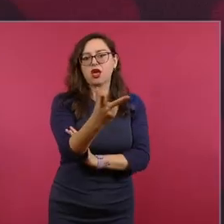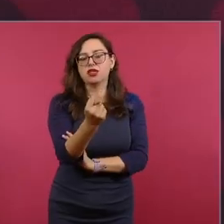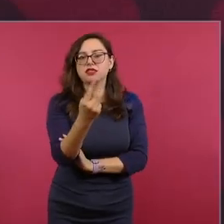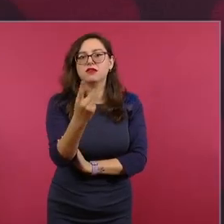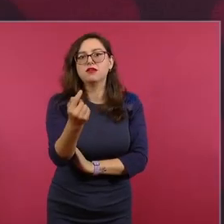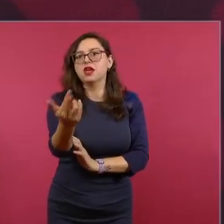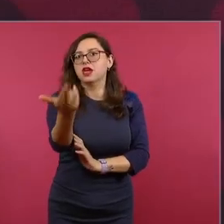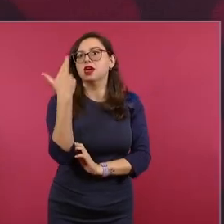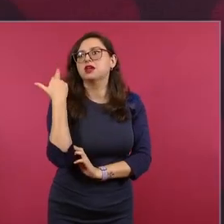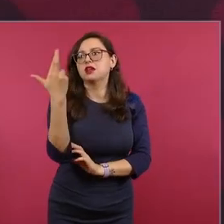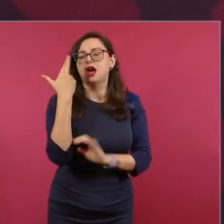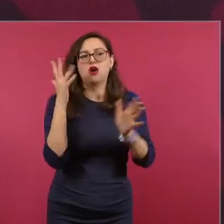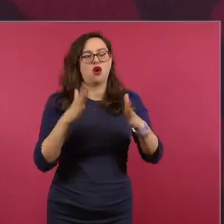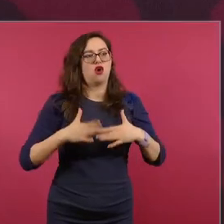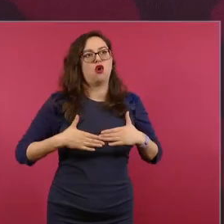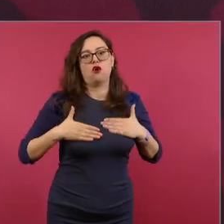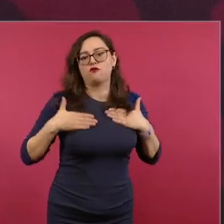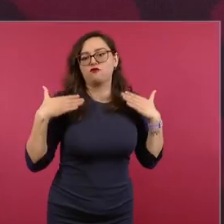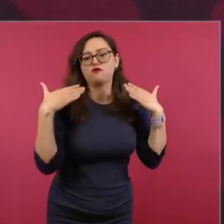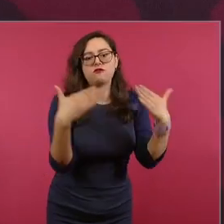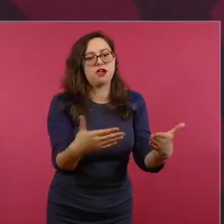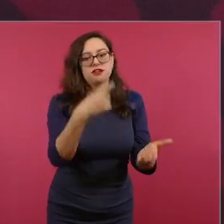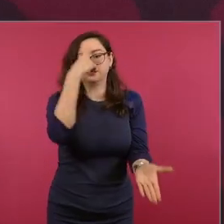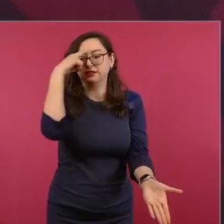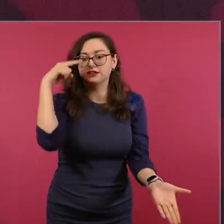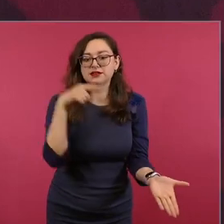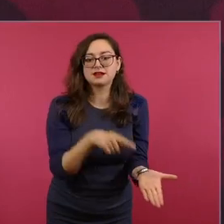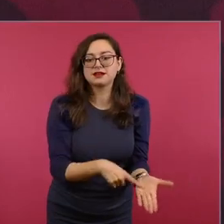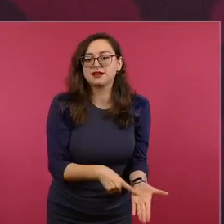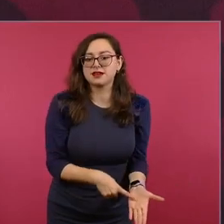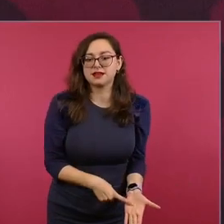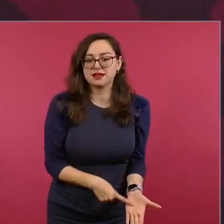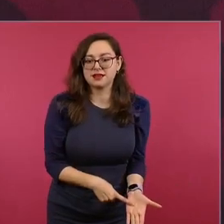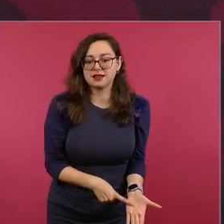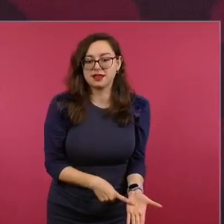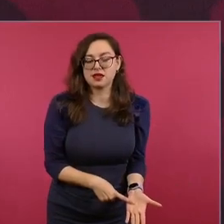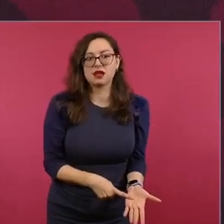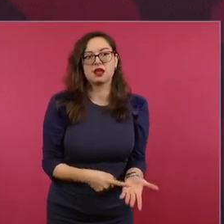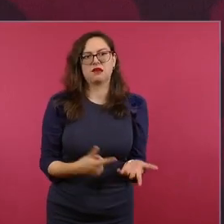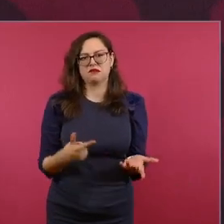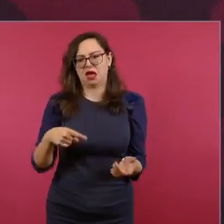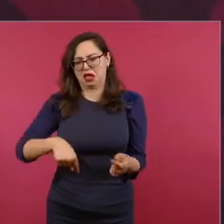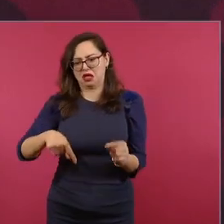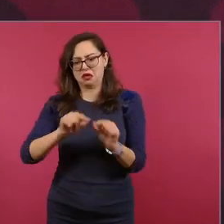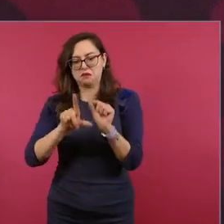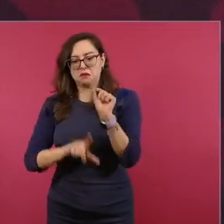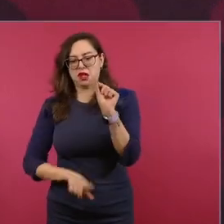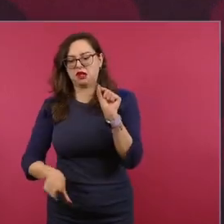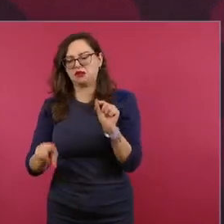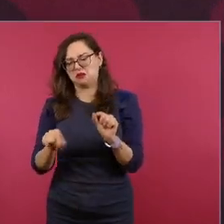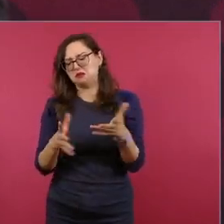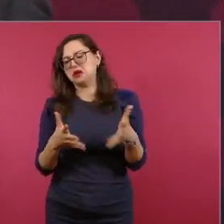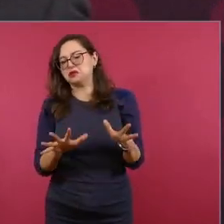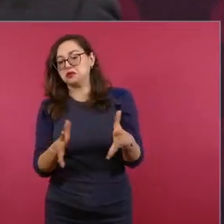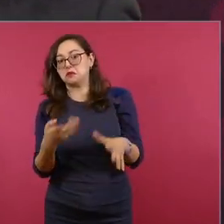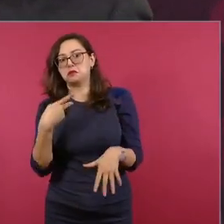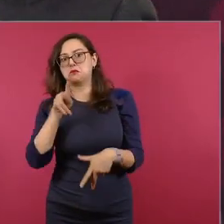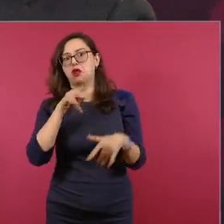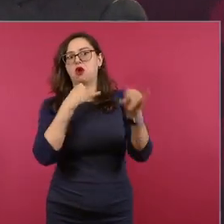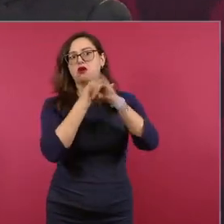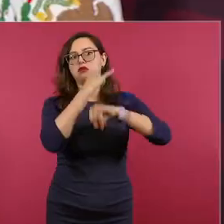en los medios. Y olvídense de los nacionales, de los internacionales,